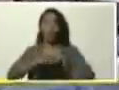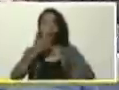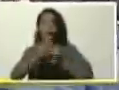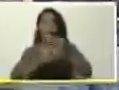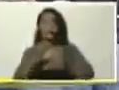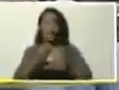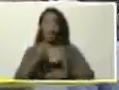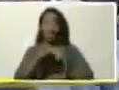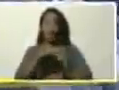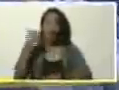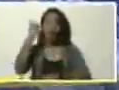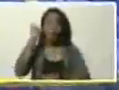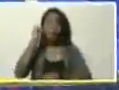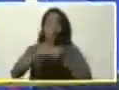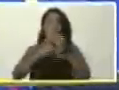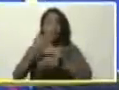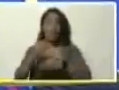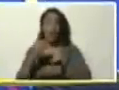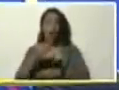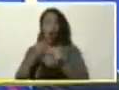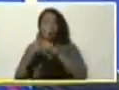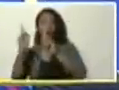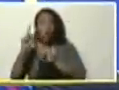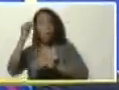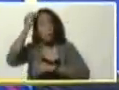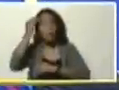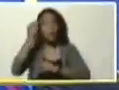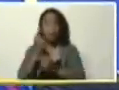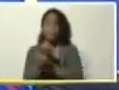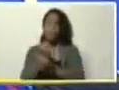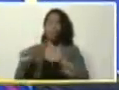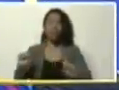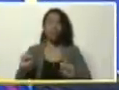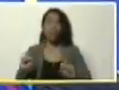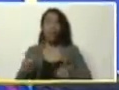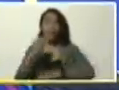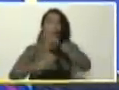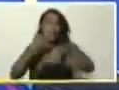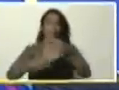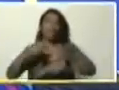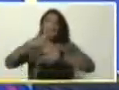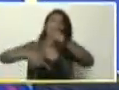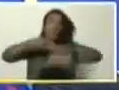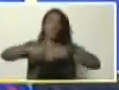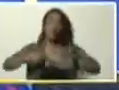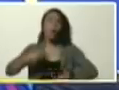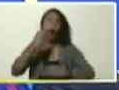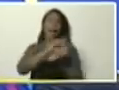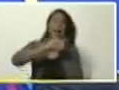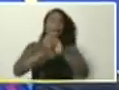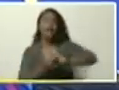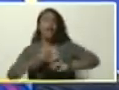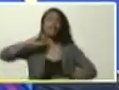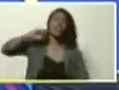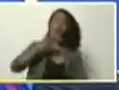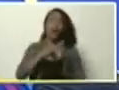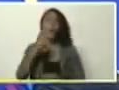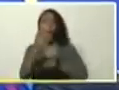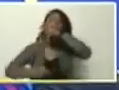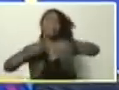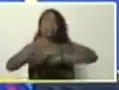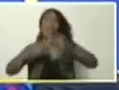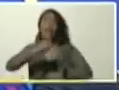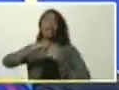Nosotros existimos para hacer lo que otros creen imposible, para hacer una revolución, para cambiar la historia, para hacer